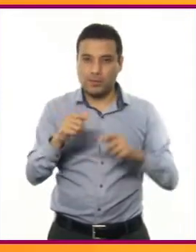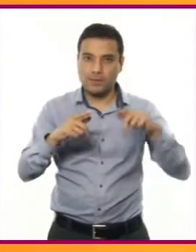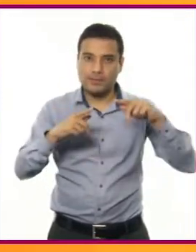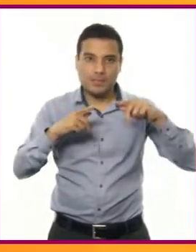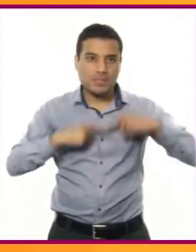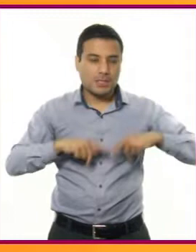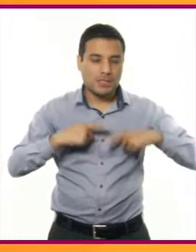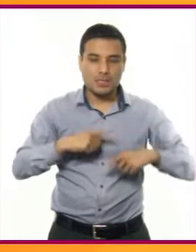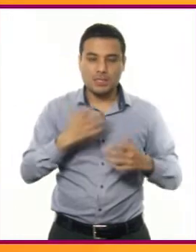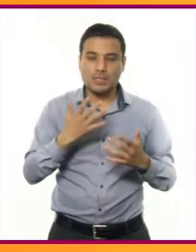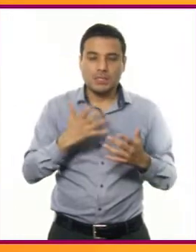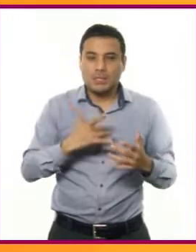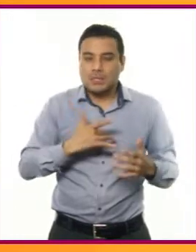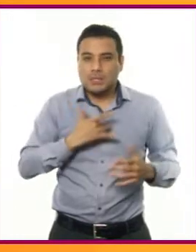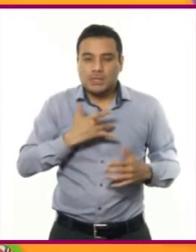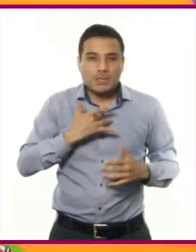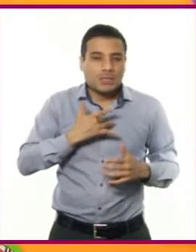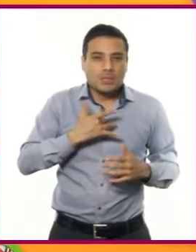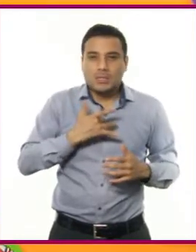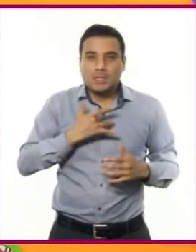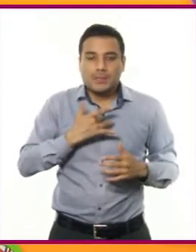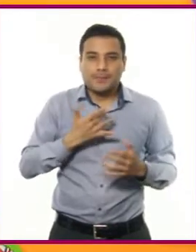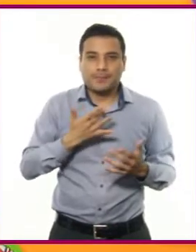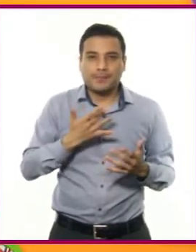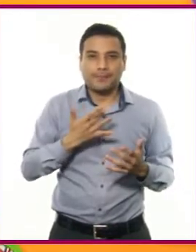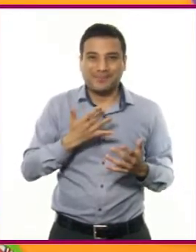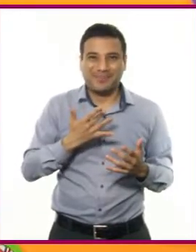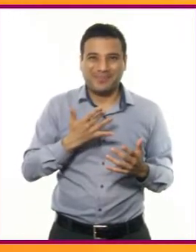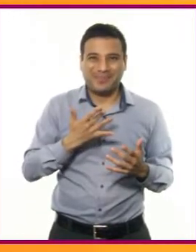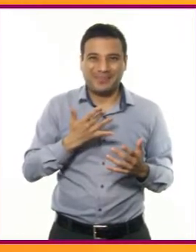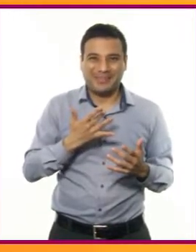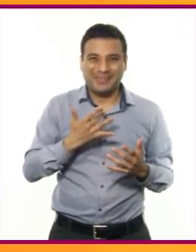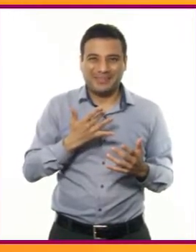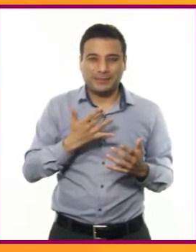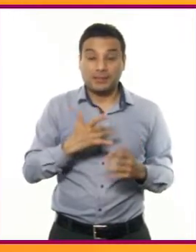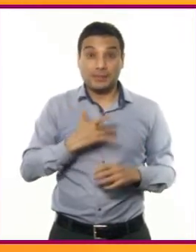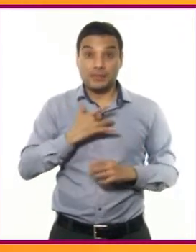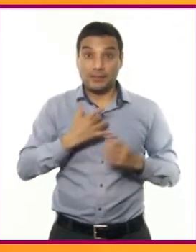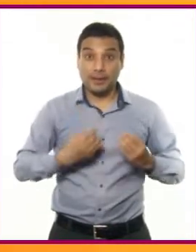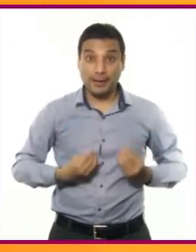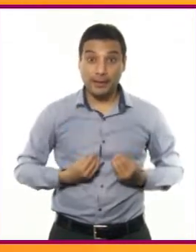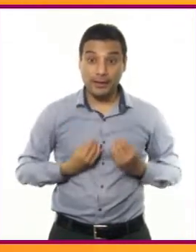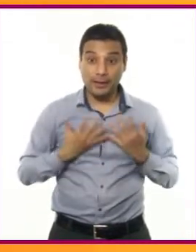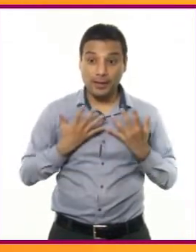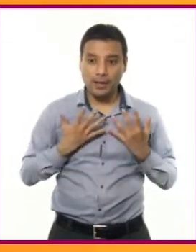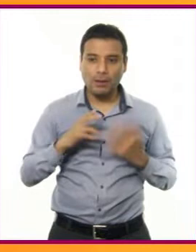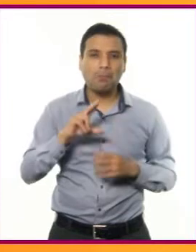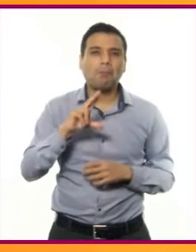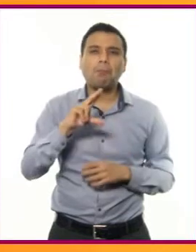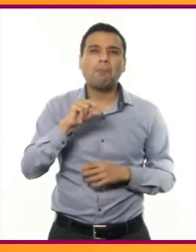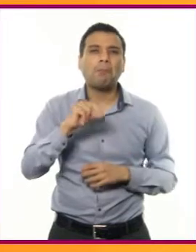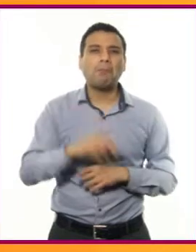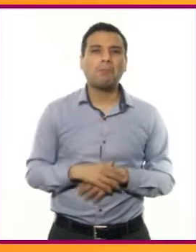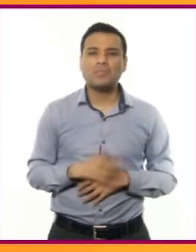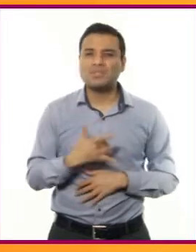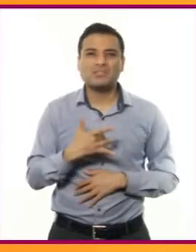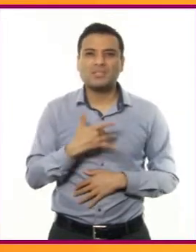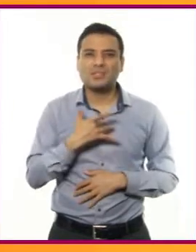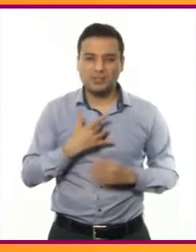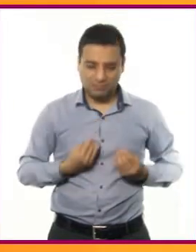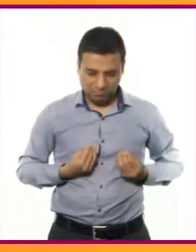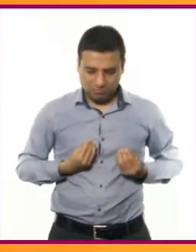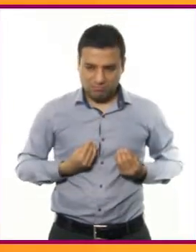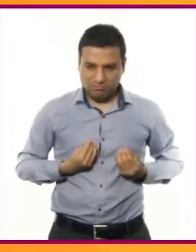esta sustancia adictiva. Con el tiempo, el circuito de recompensa se adapta al exceso de dopamina generado por